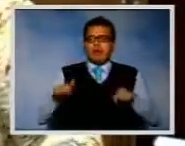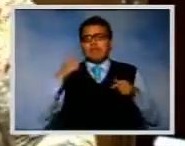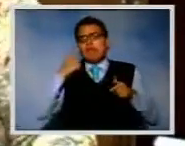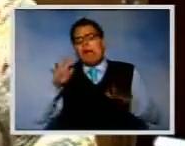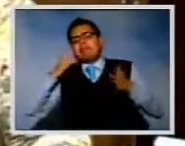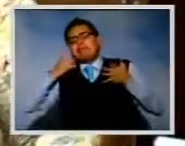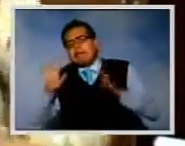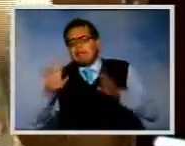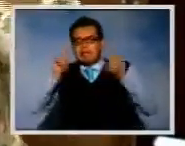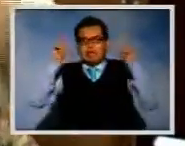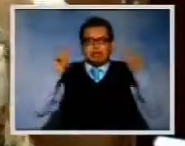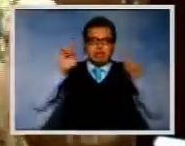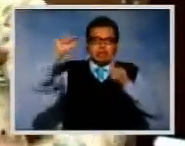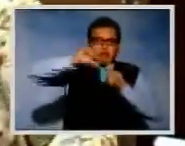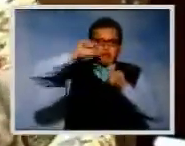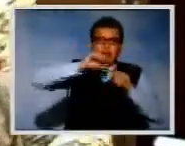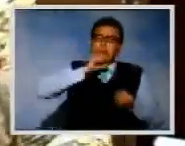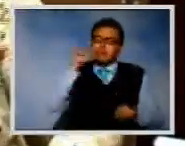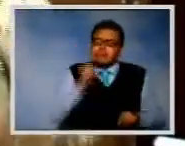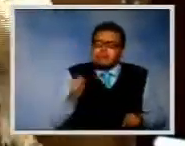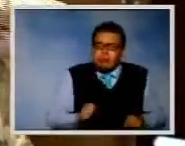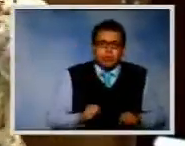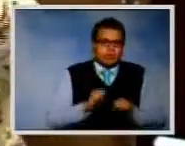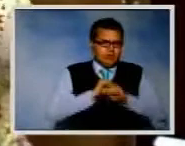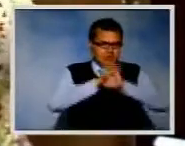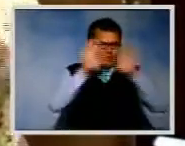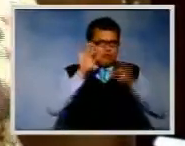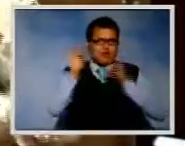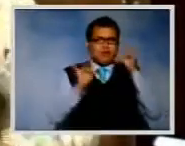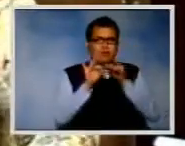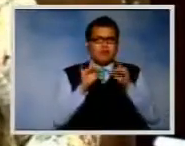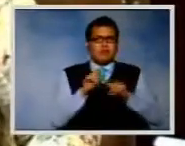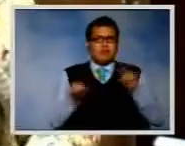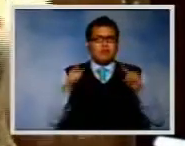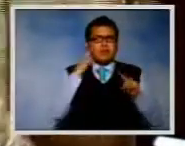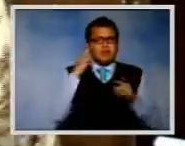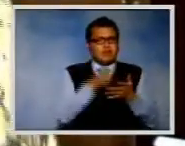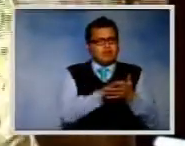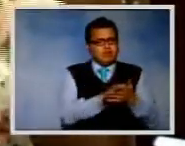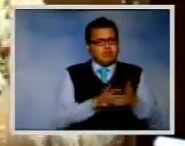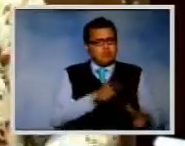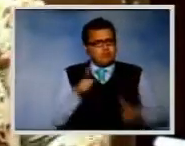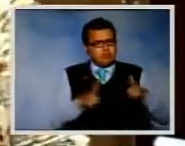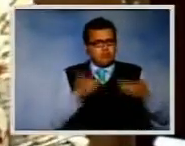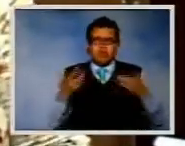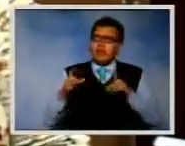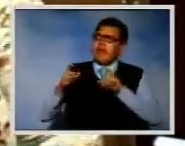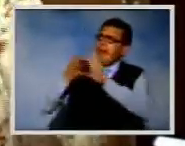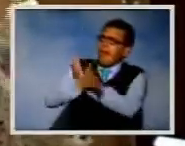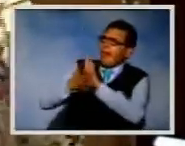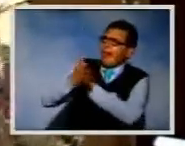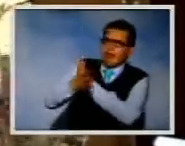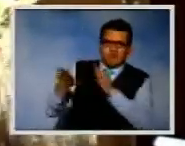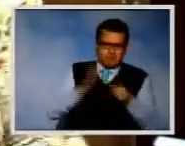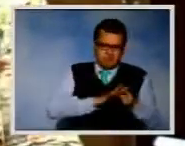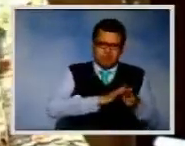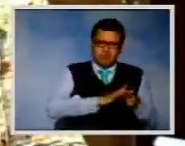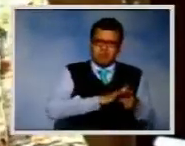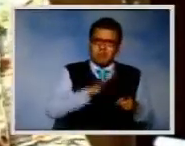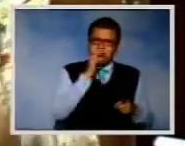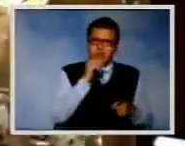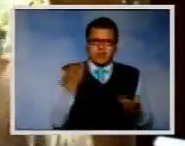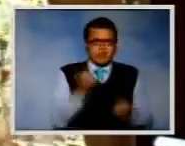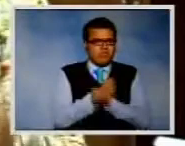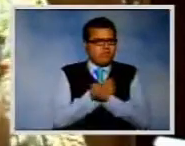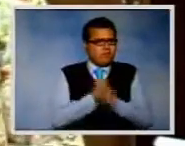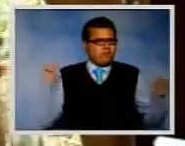tema del subsidio a la vejez, perfecto, pero todavía falta mucho por pagarles a estas mujeres. Es inconcebible